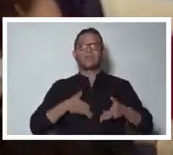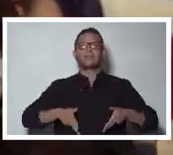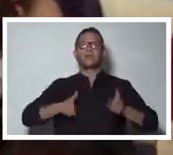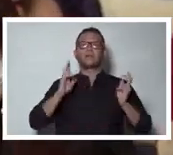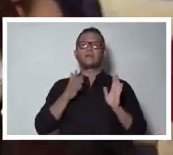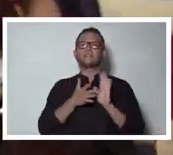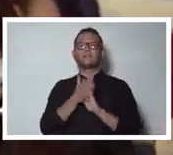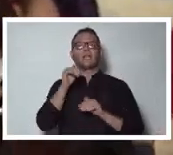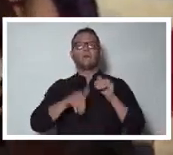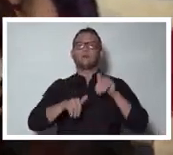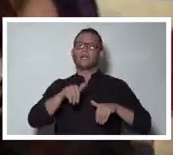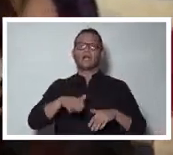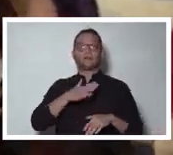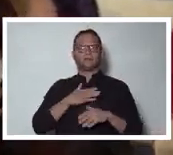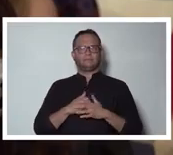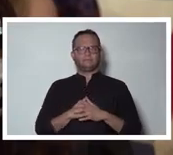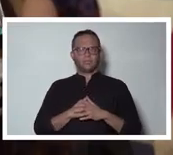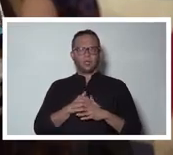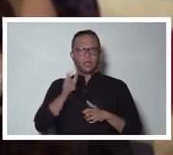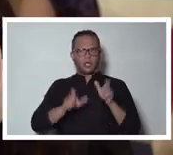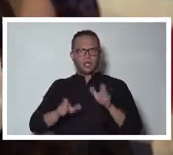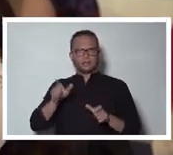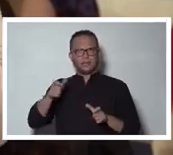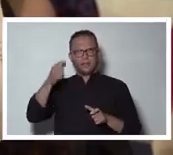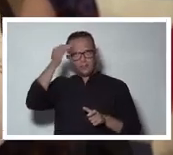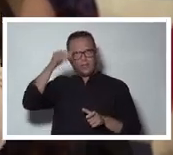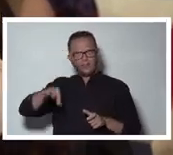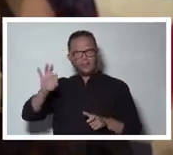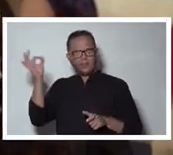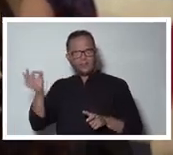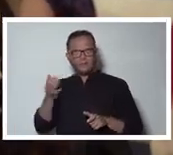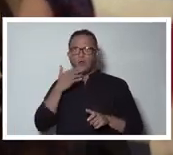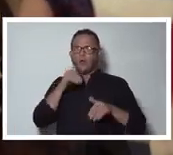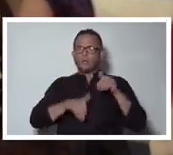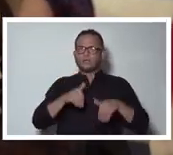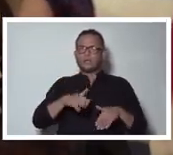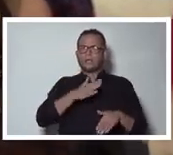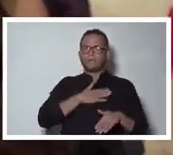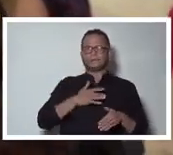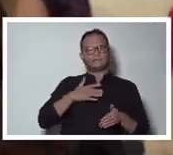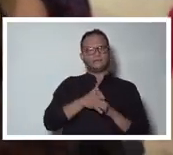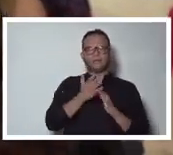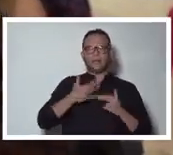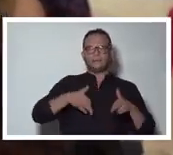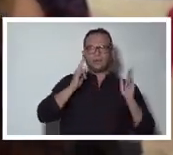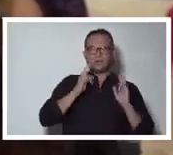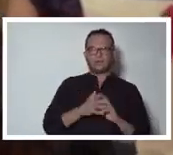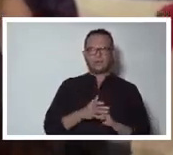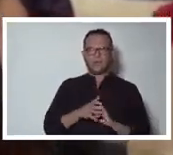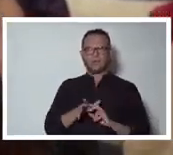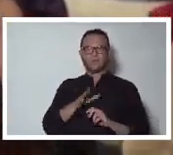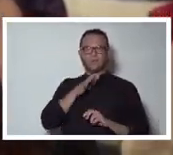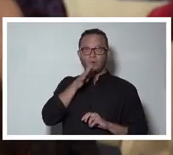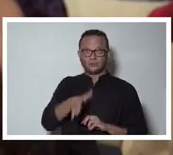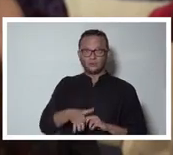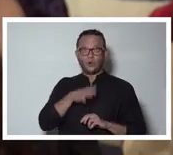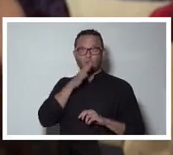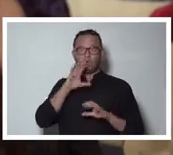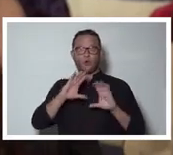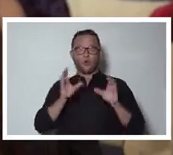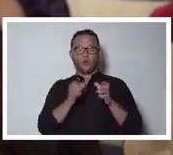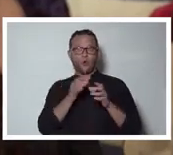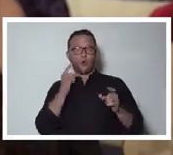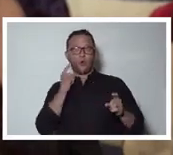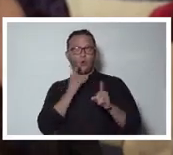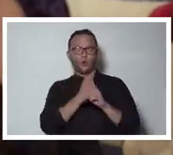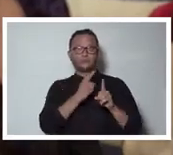votar a ellos no que la gente decida que la democracia es votar a ellos y precisamente por eso porque los adversarios que